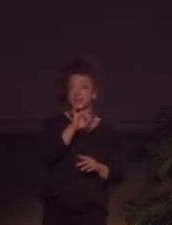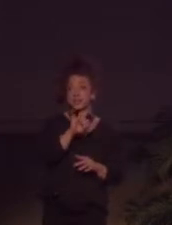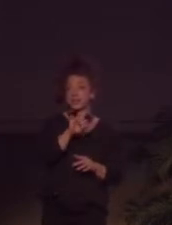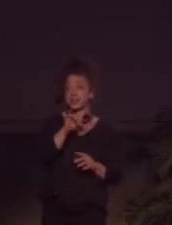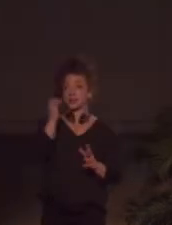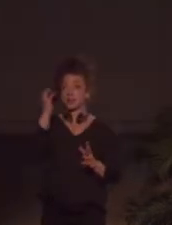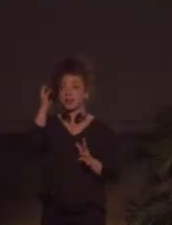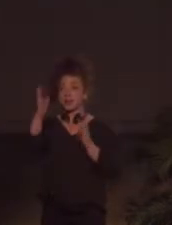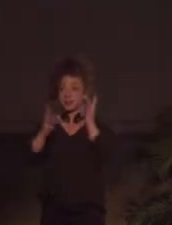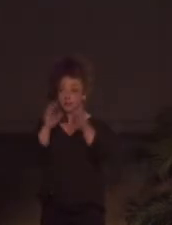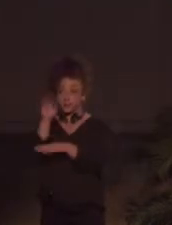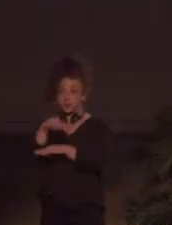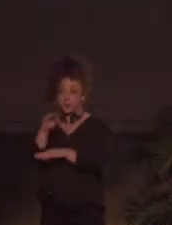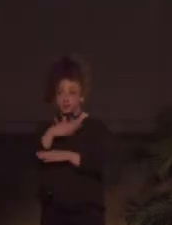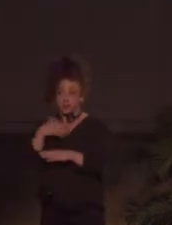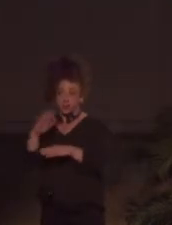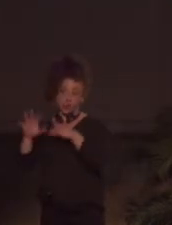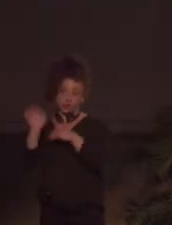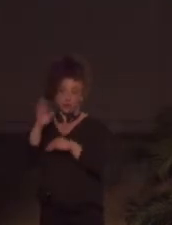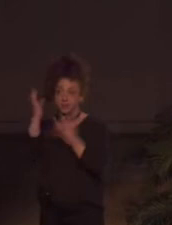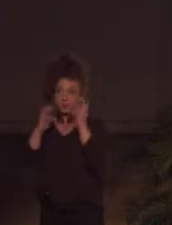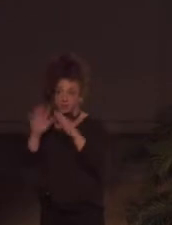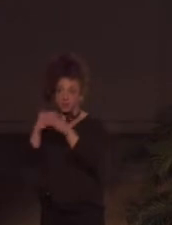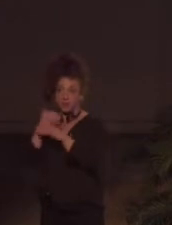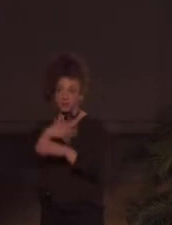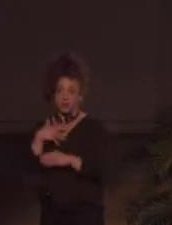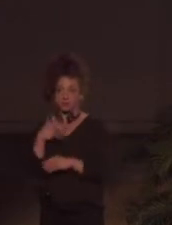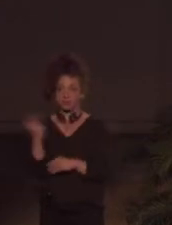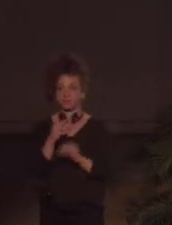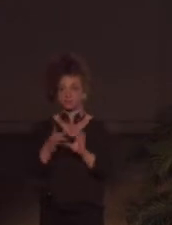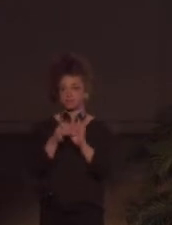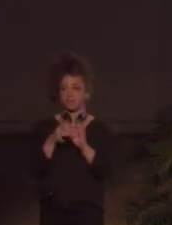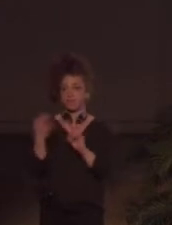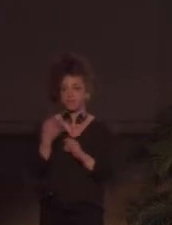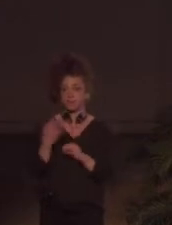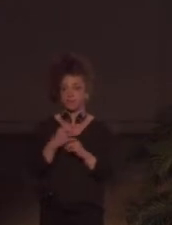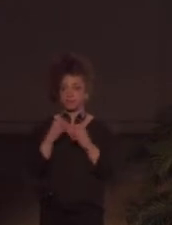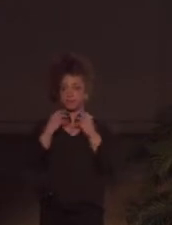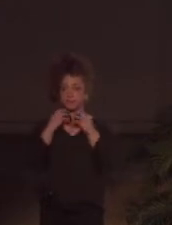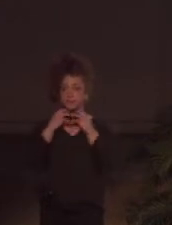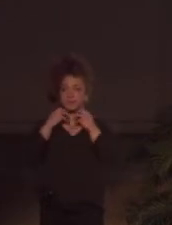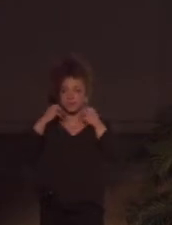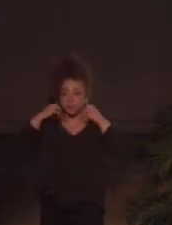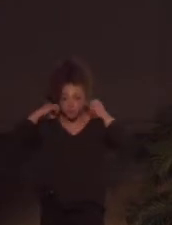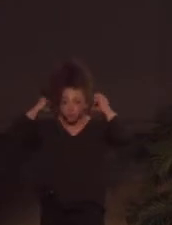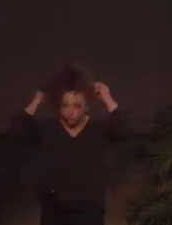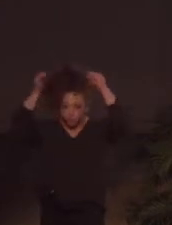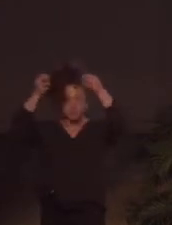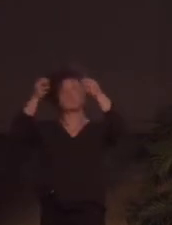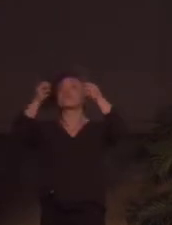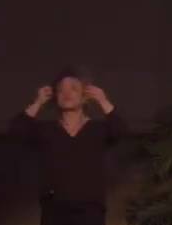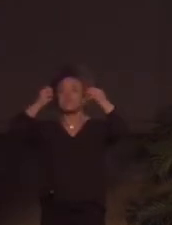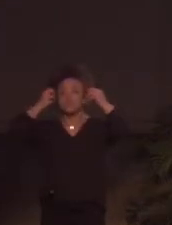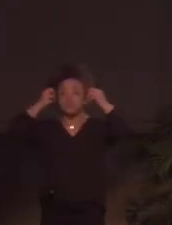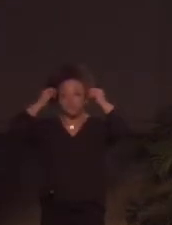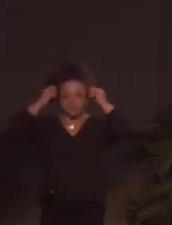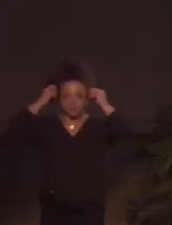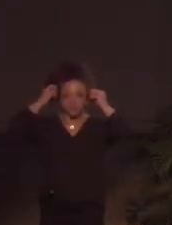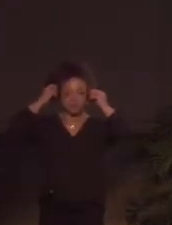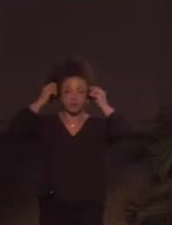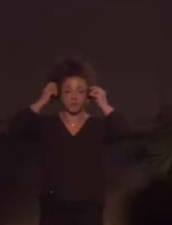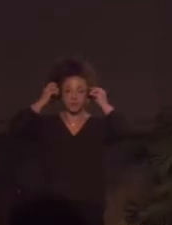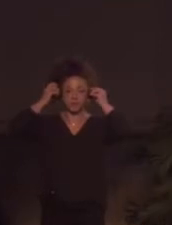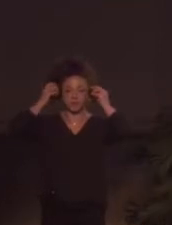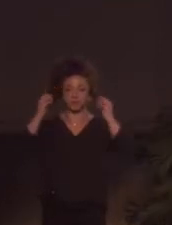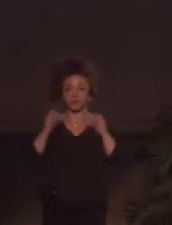Bueno, ez da gai berri bat, antiespezismoarena edo veganismoarena feminismo baitan, baina bai